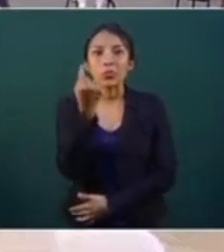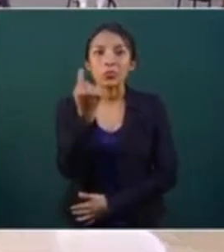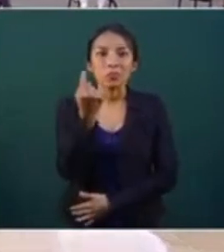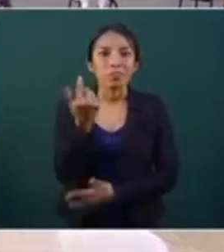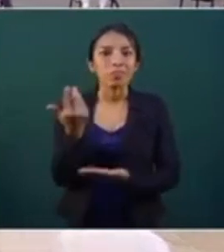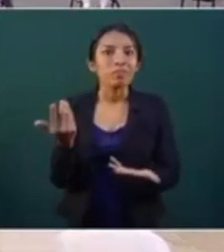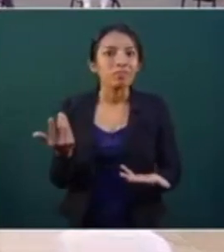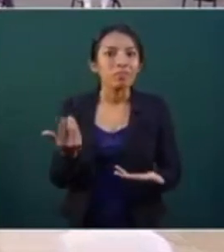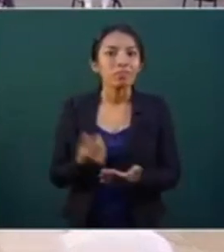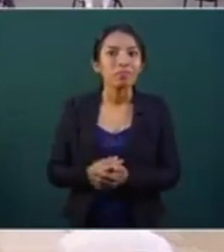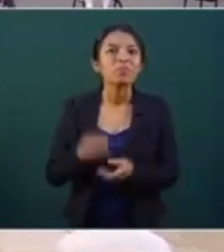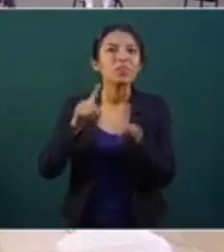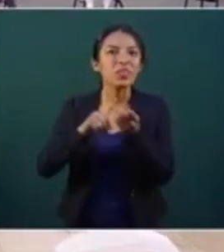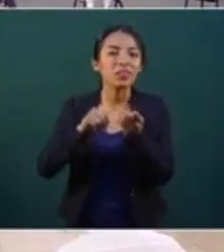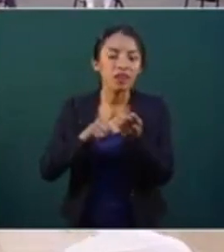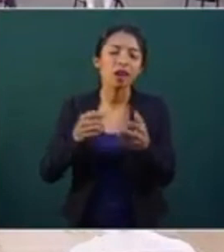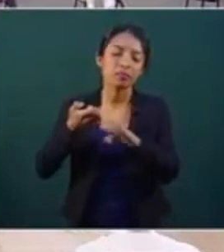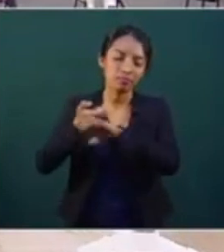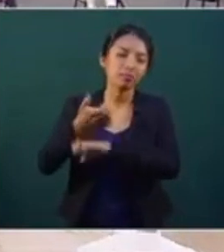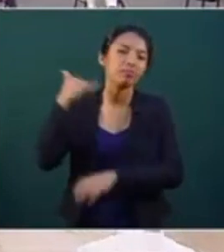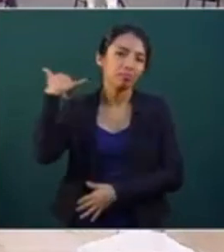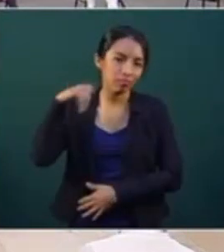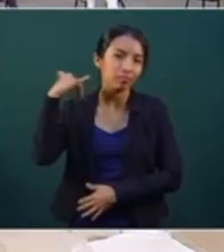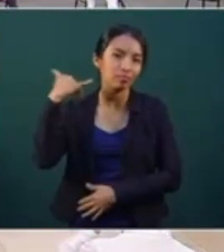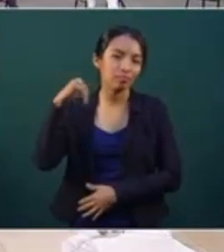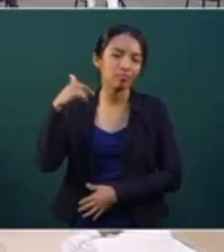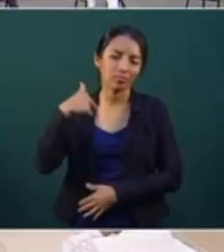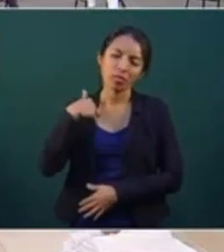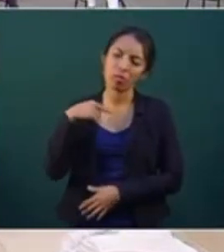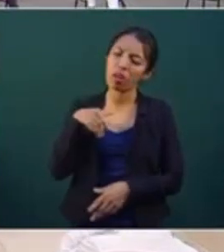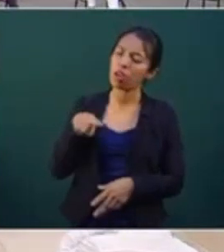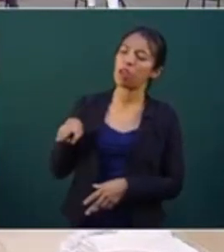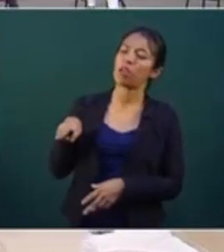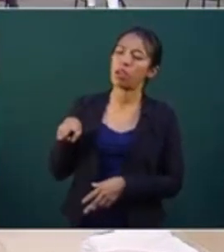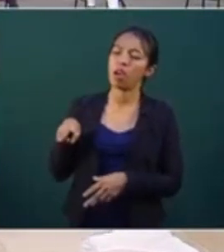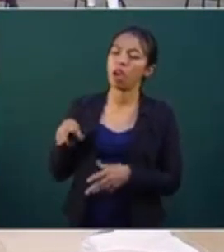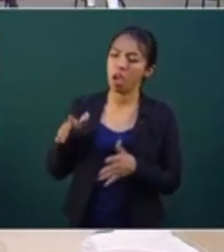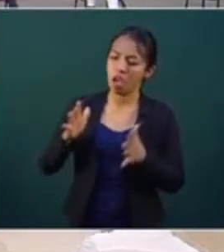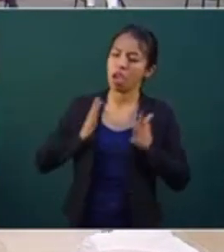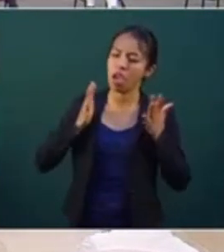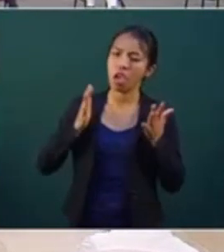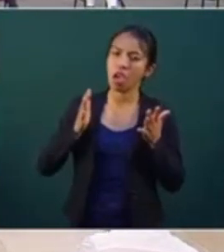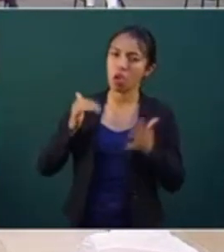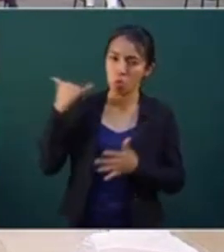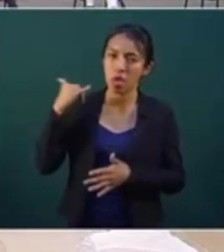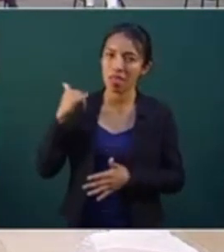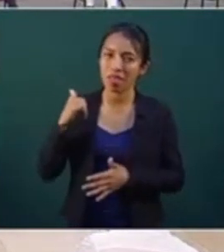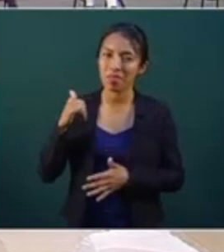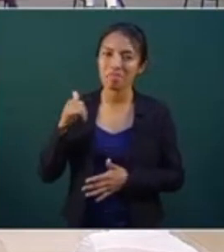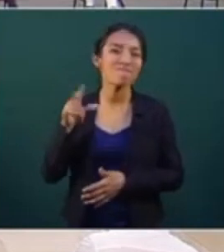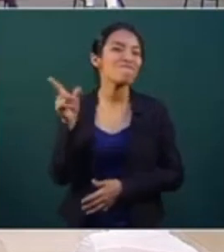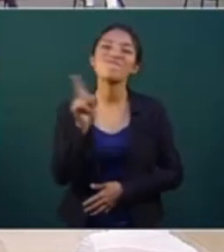podría ser Yucatán, porque me llamó la atención, y no, tuvo Yucatán